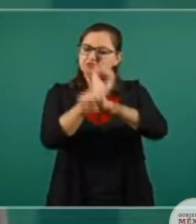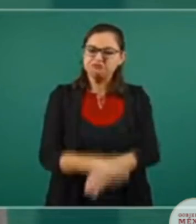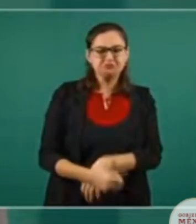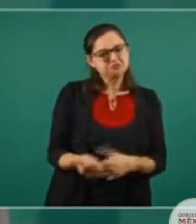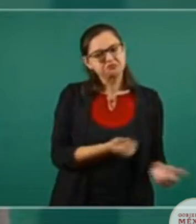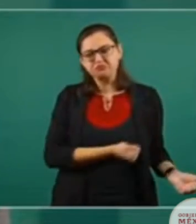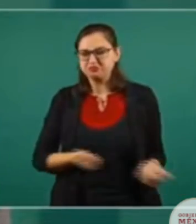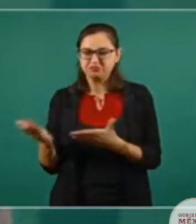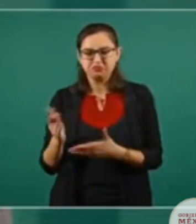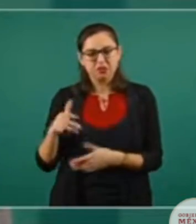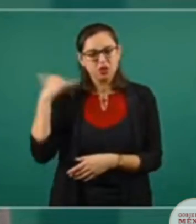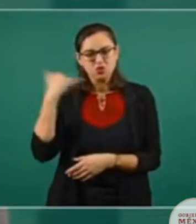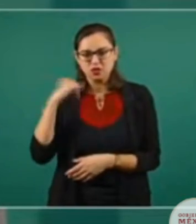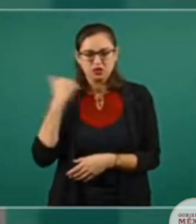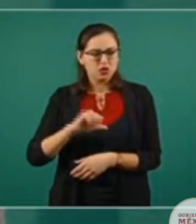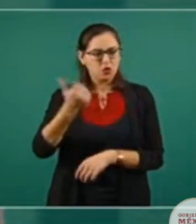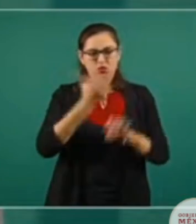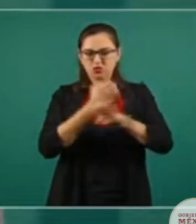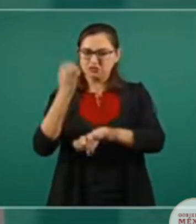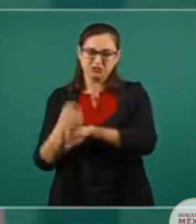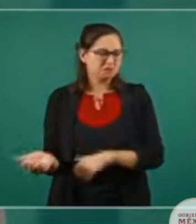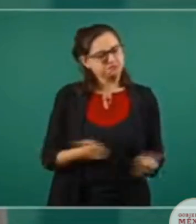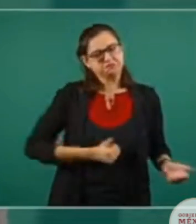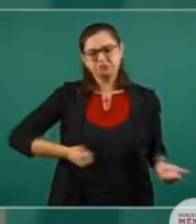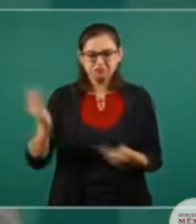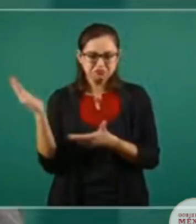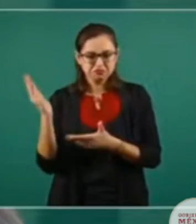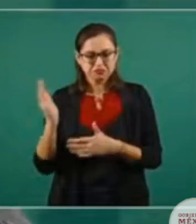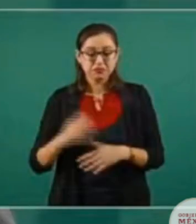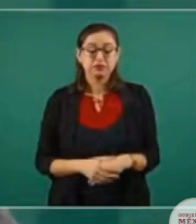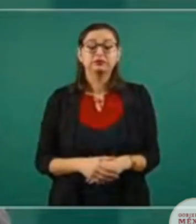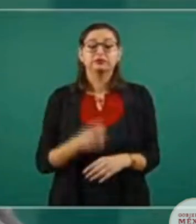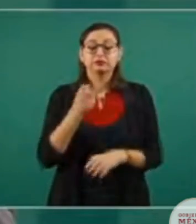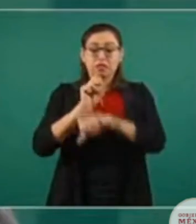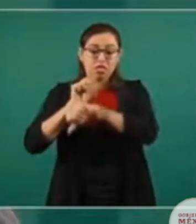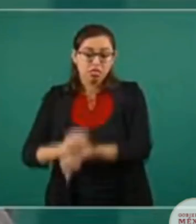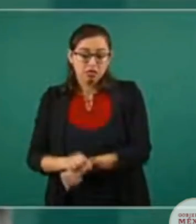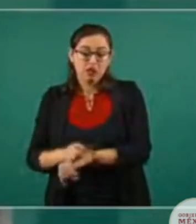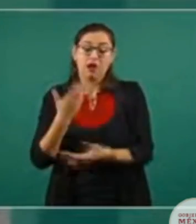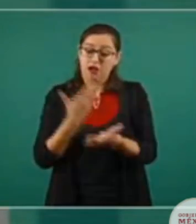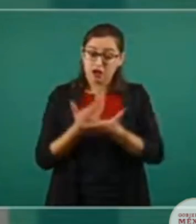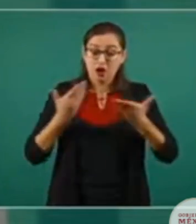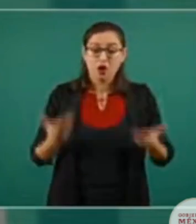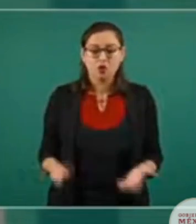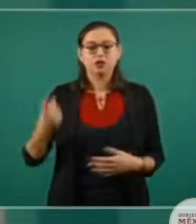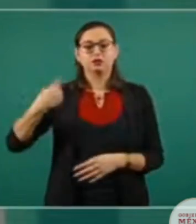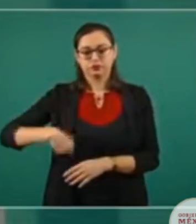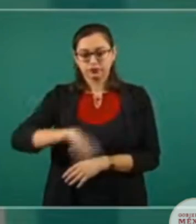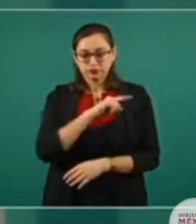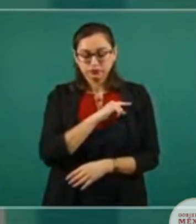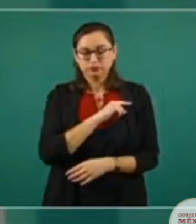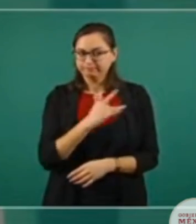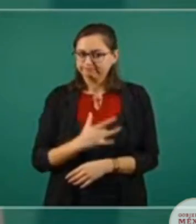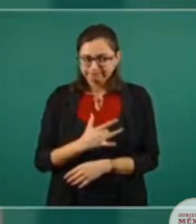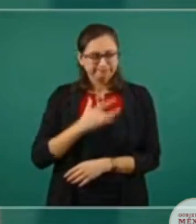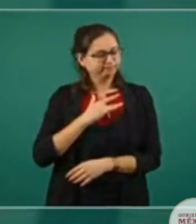a Yucatán y a otros estados del sureste. Y estamos llevando a cabo un programa de justicia a